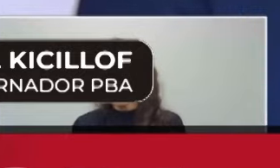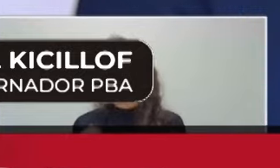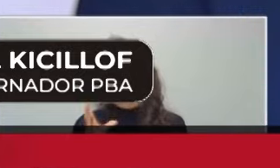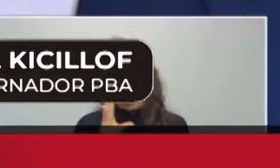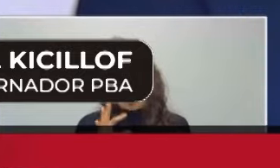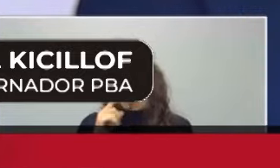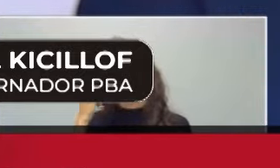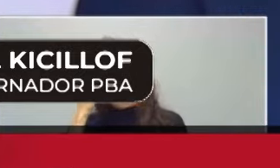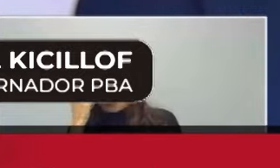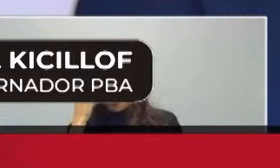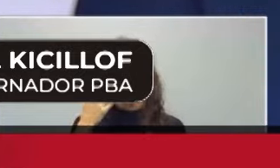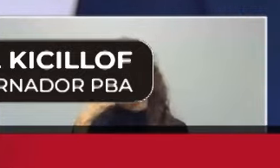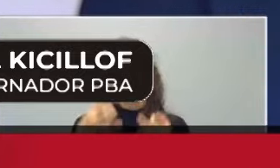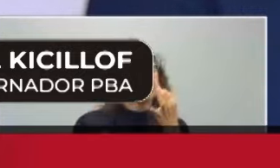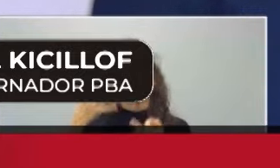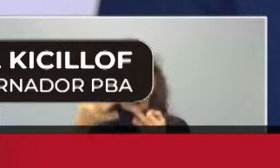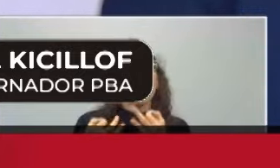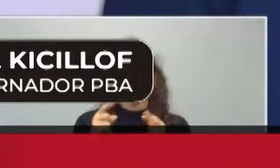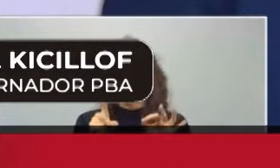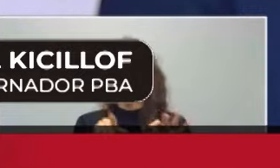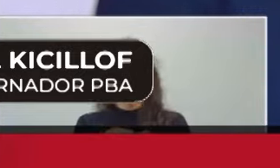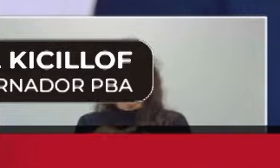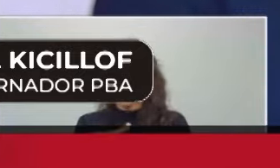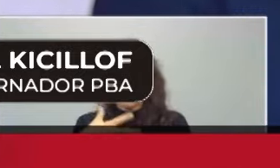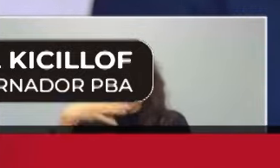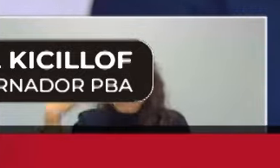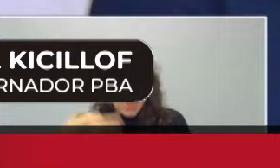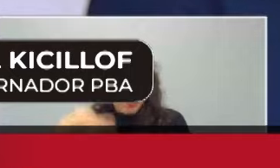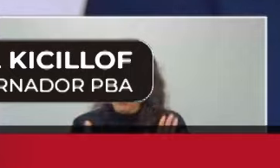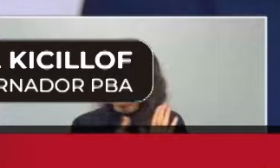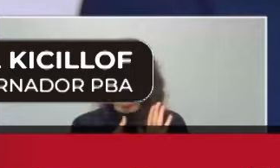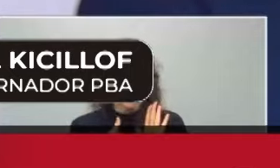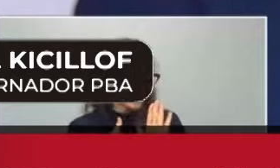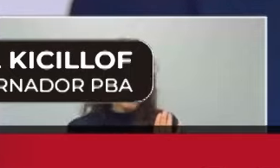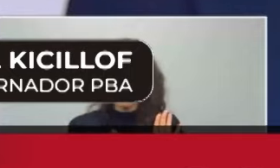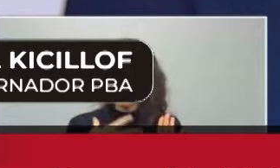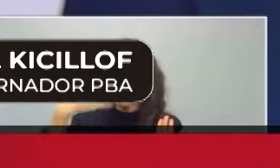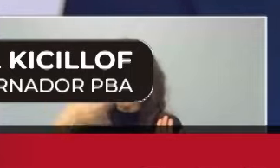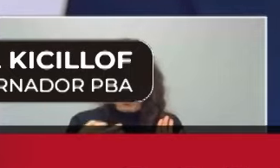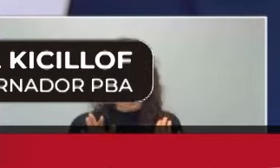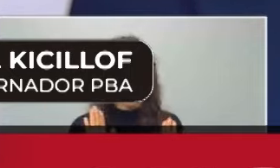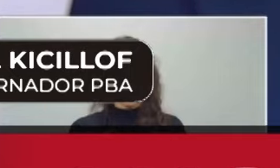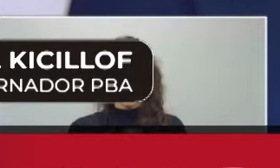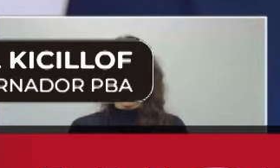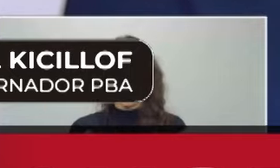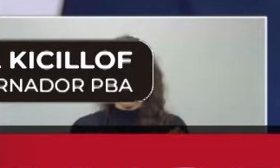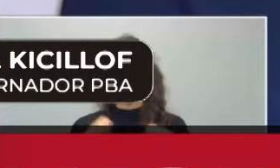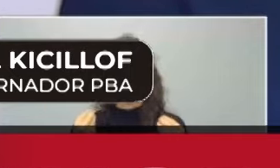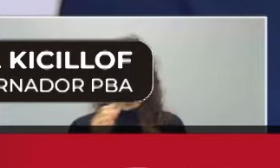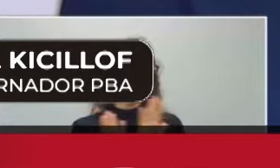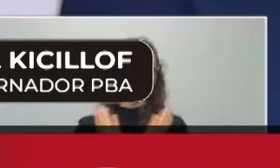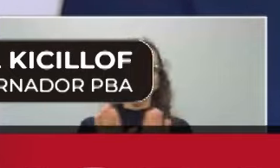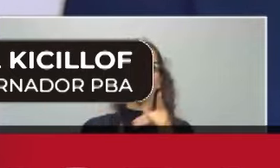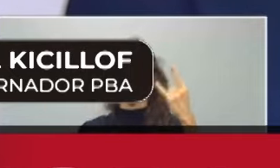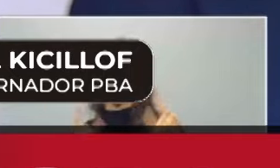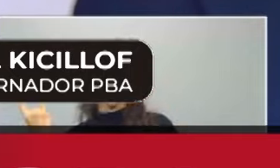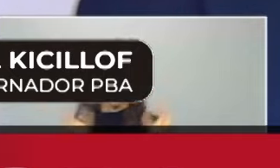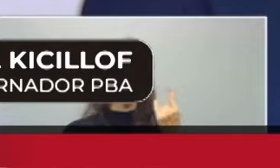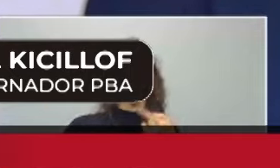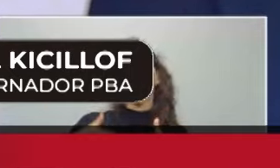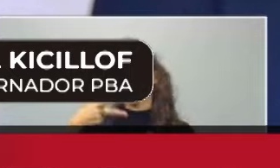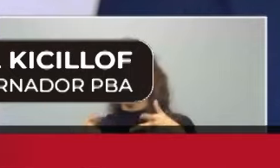de diferentes maneras, pero es la realidad objetiva. Objetiva. Y esto para que se dejen de mentir de una manera